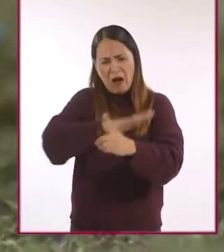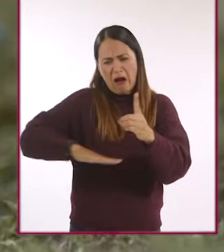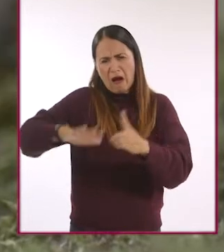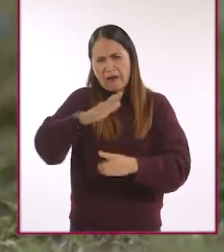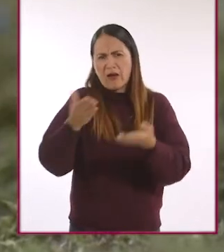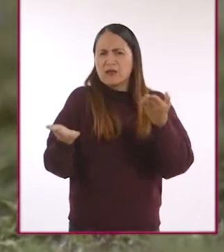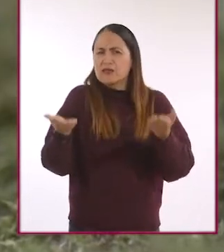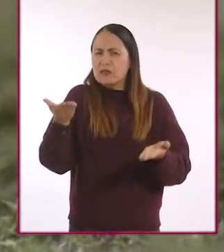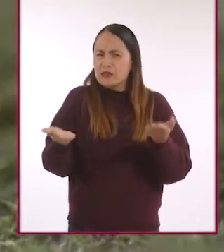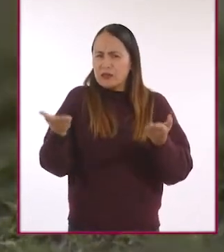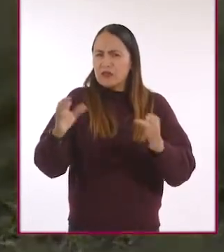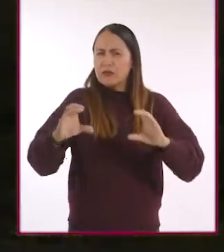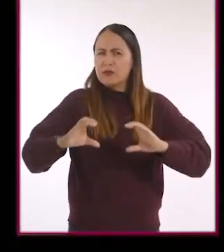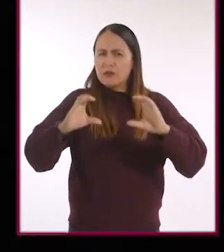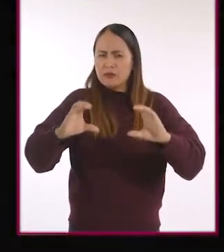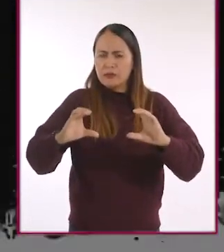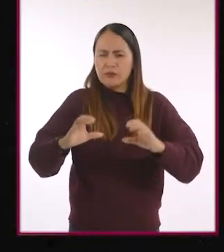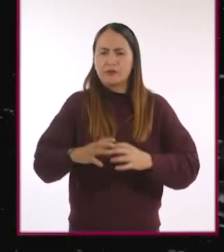ecosistema.